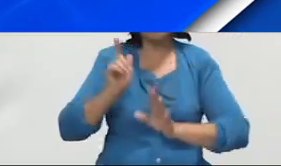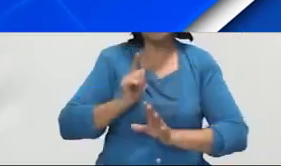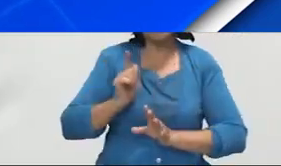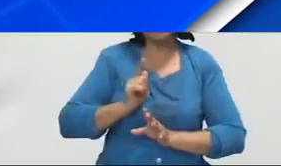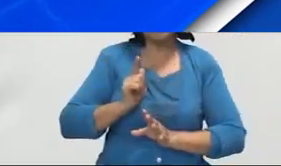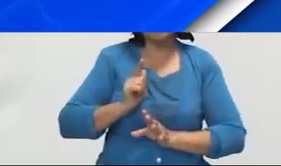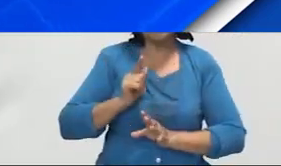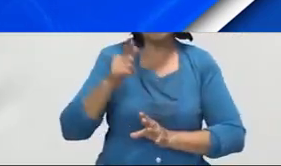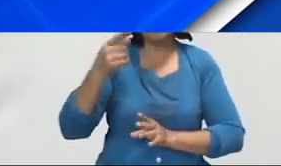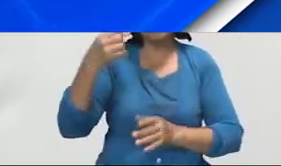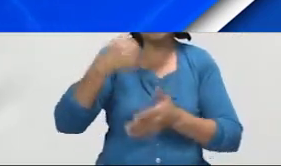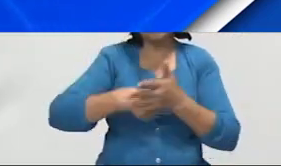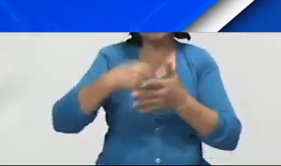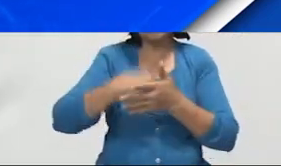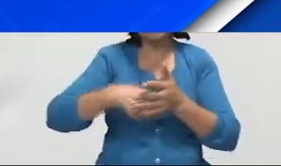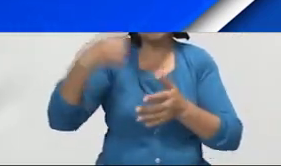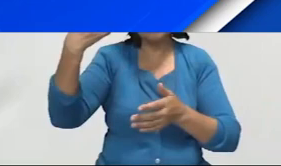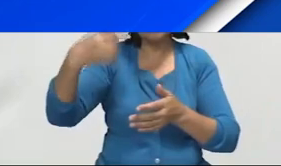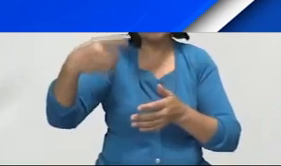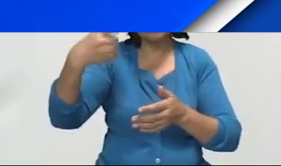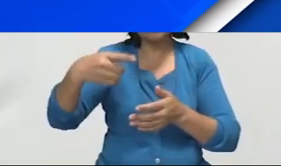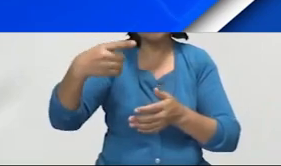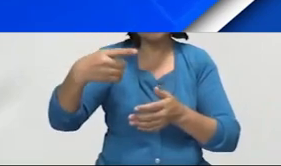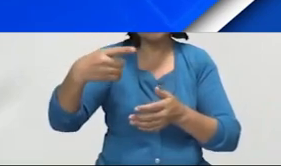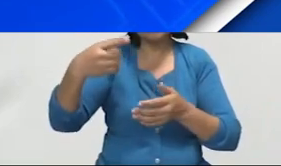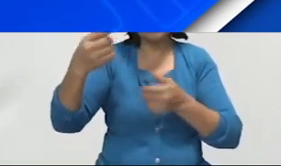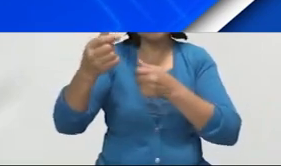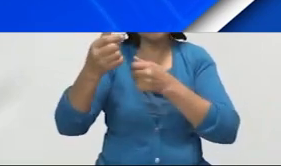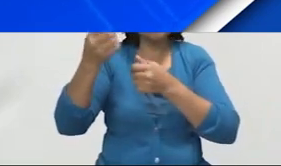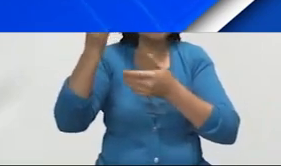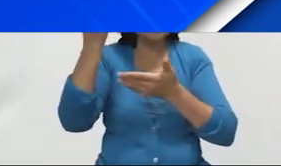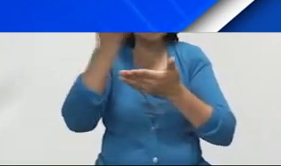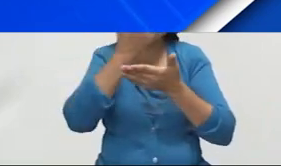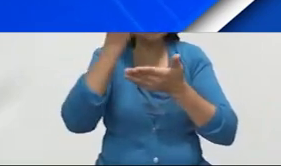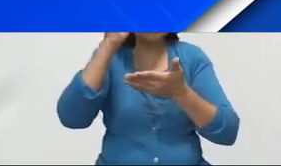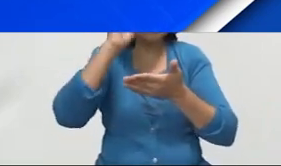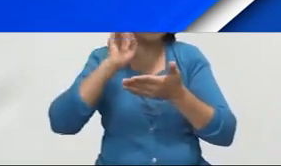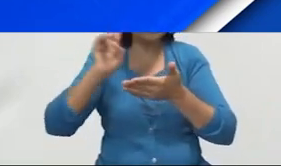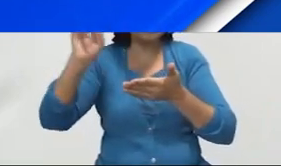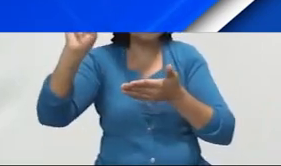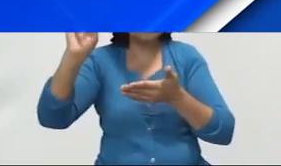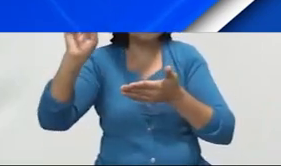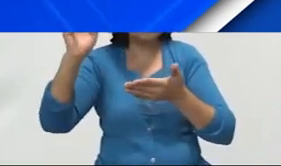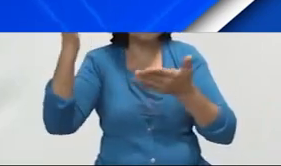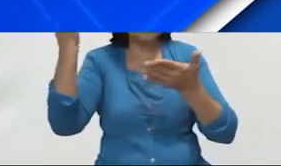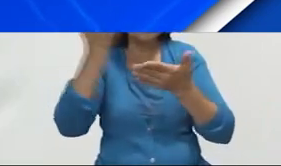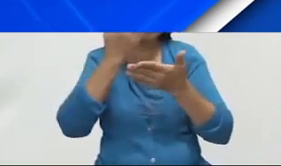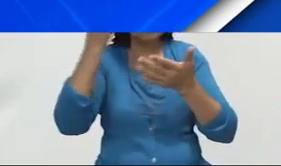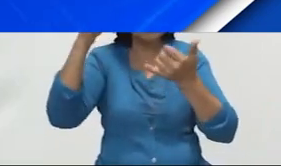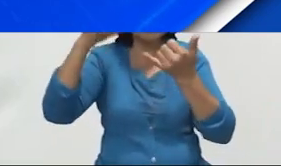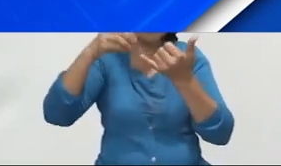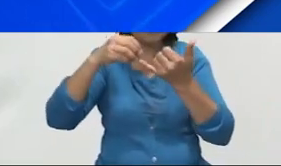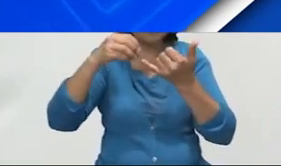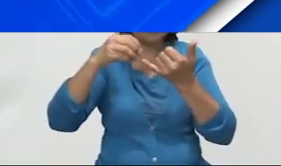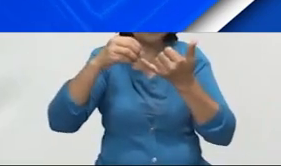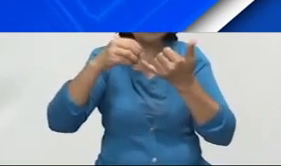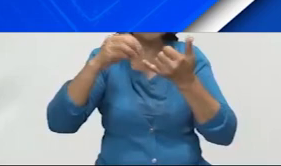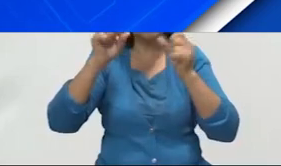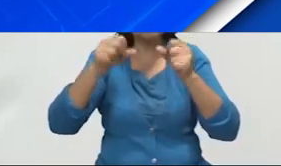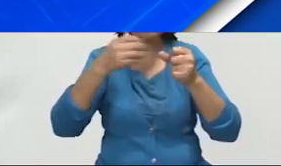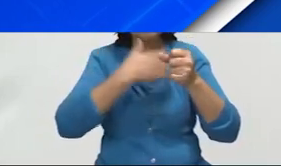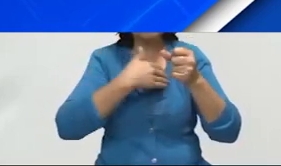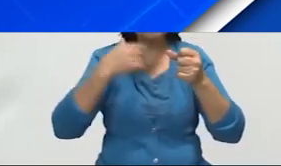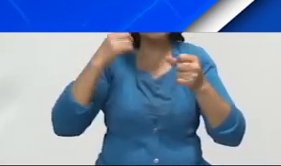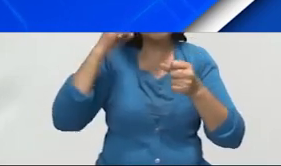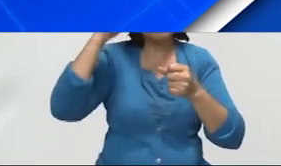y defensa de los derechos de la comunidad estudiantil universitaria, la educación técnica para potenciar